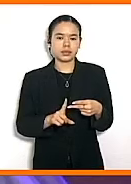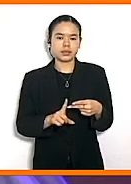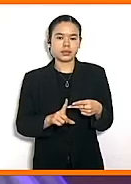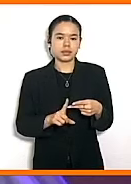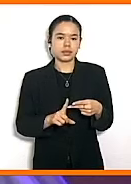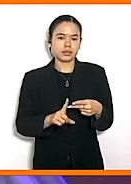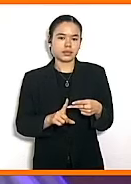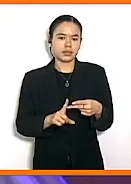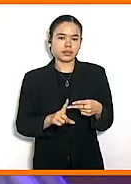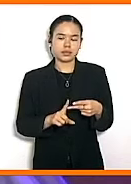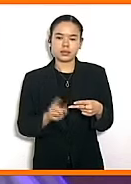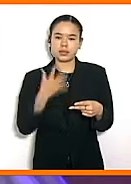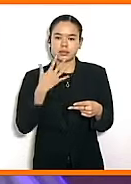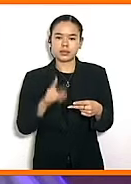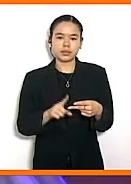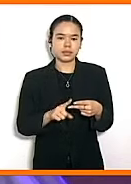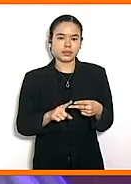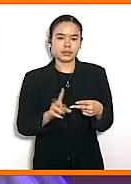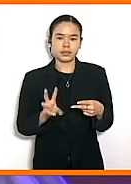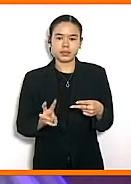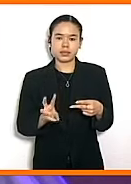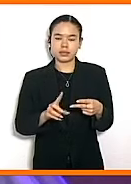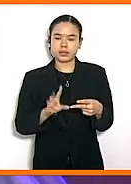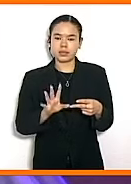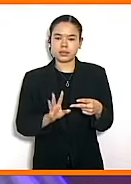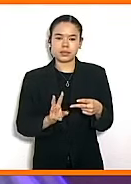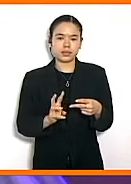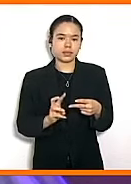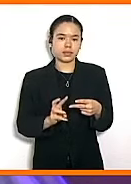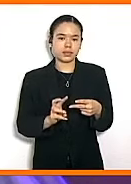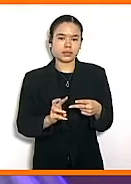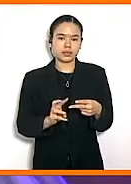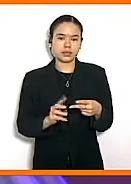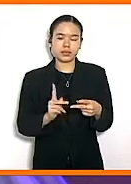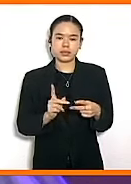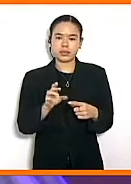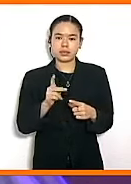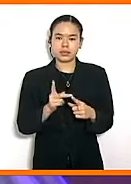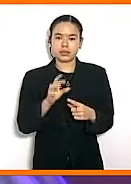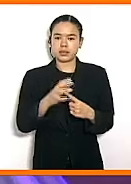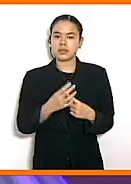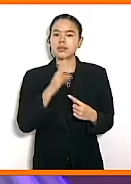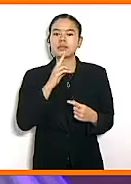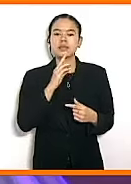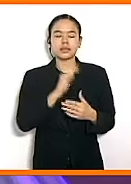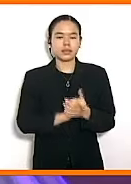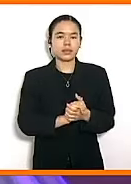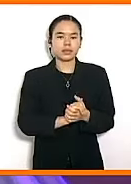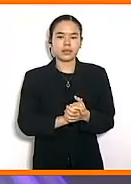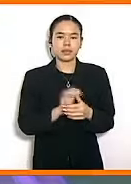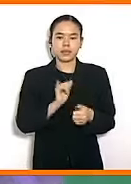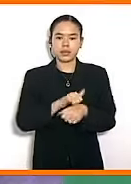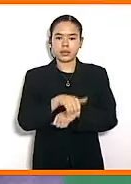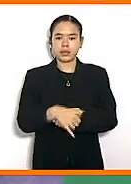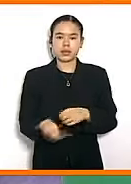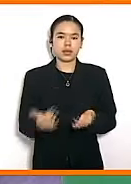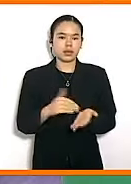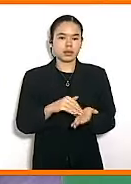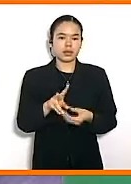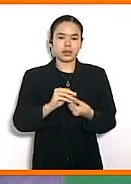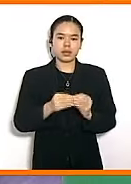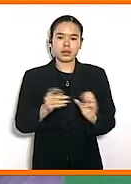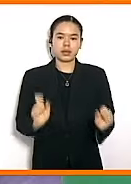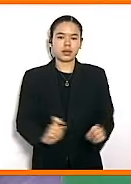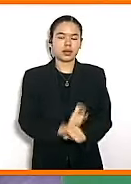dígito. Suerte, 6. Tu segundo número ganador es el 16 con su catrachada yuca. Con mucho gusto